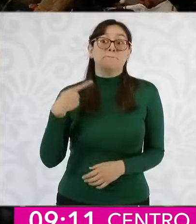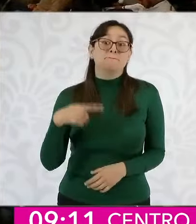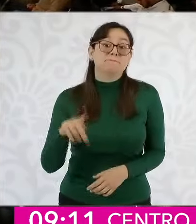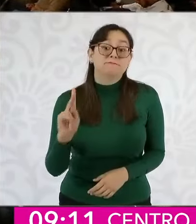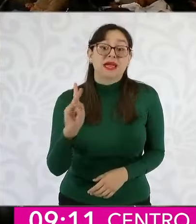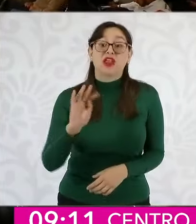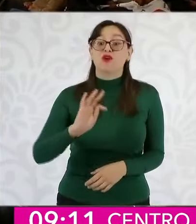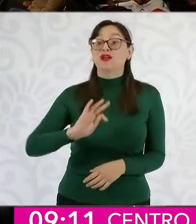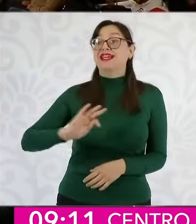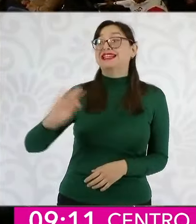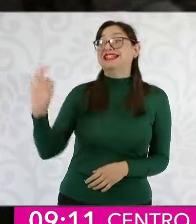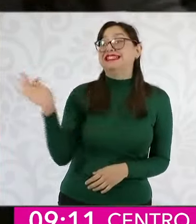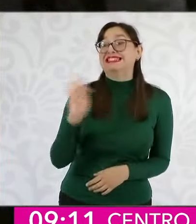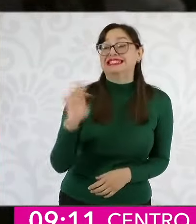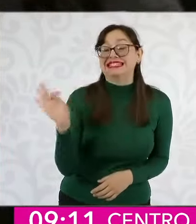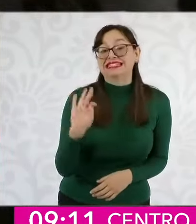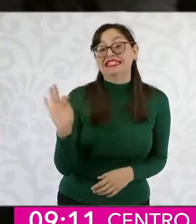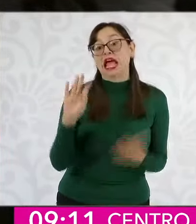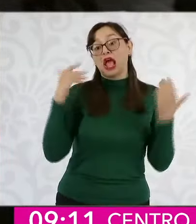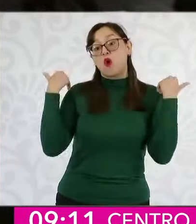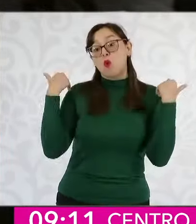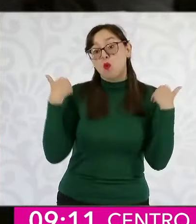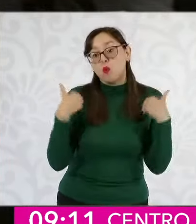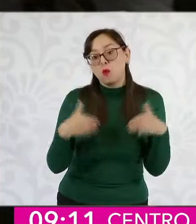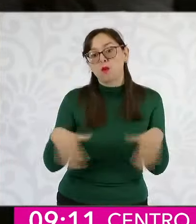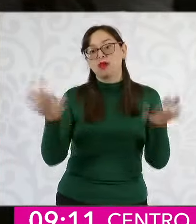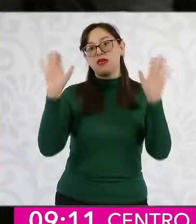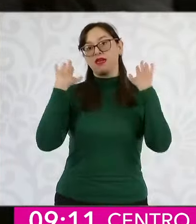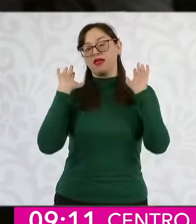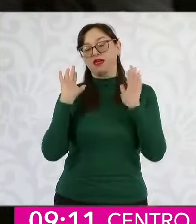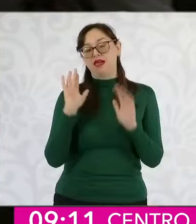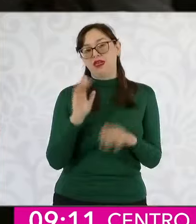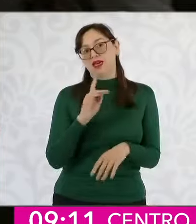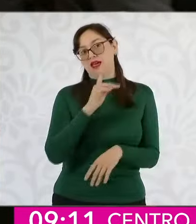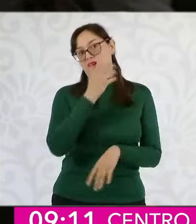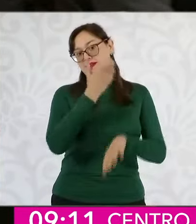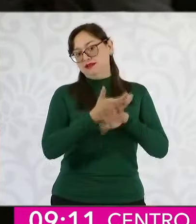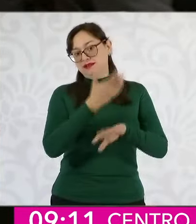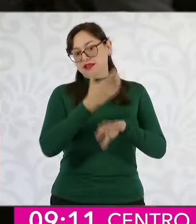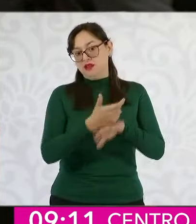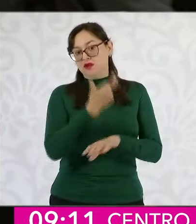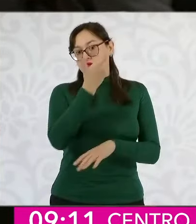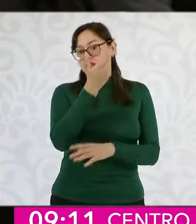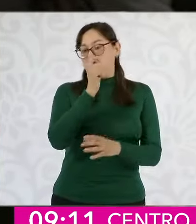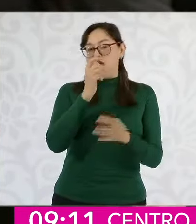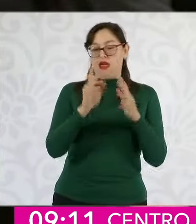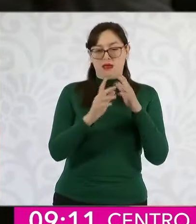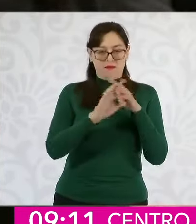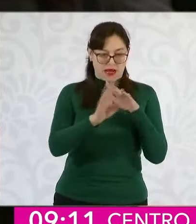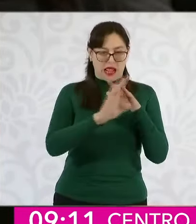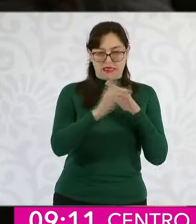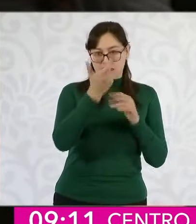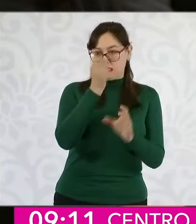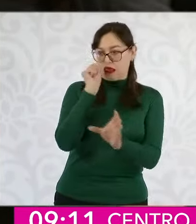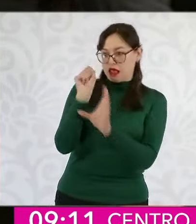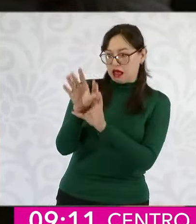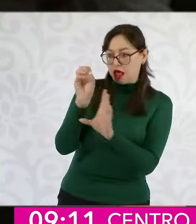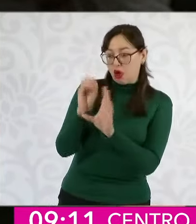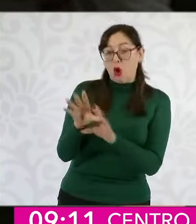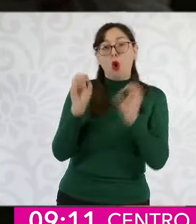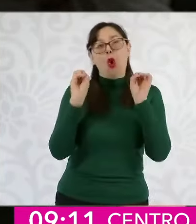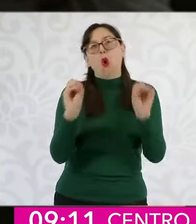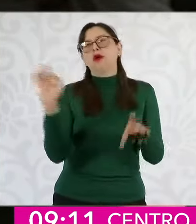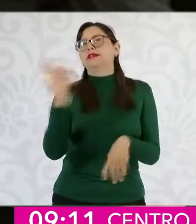por ejemplo, como ellos mencionan, afectaciones a las remesas que afectan en la economía o afectaciones en inversión